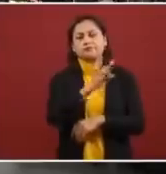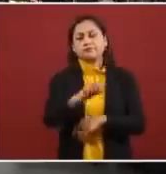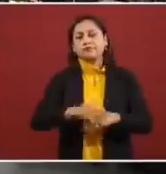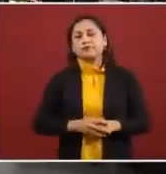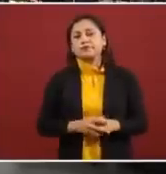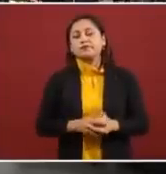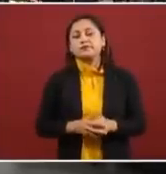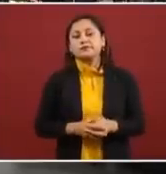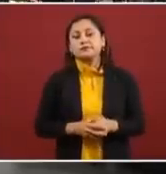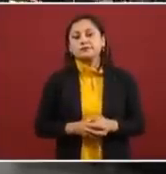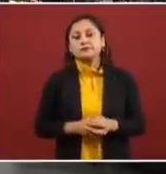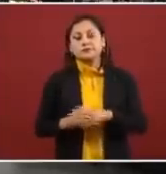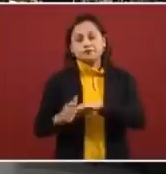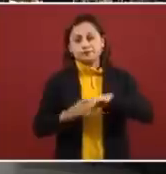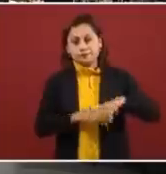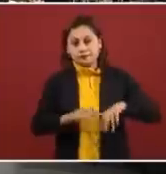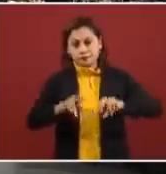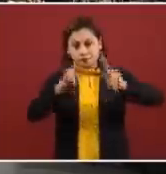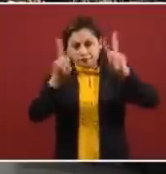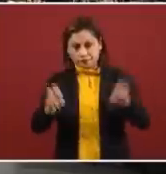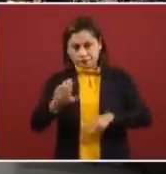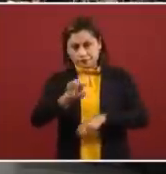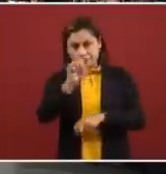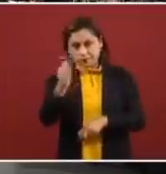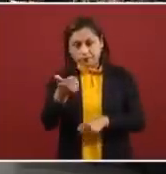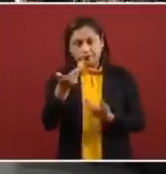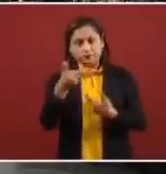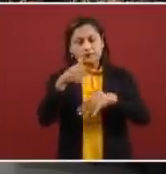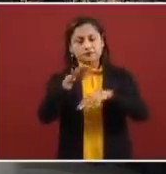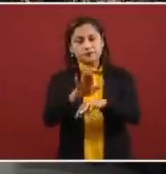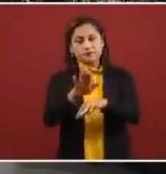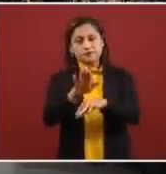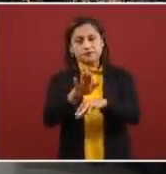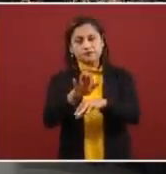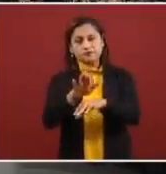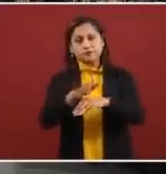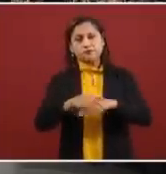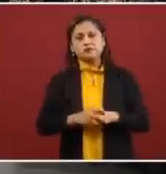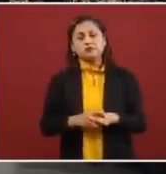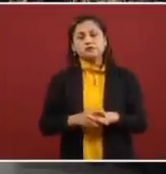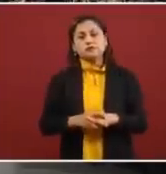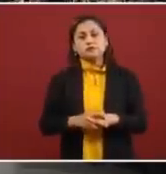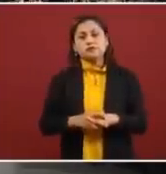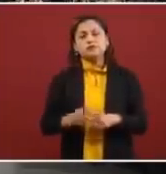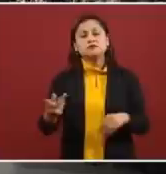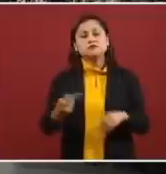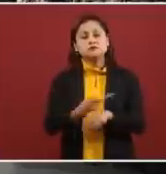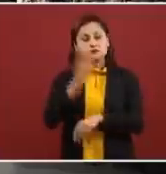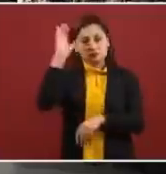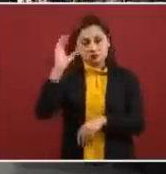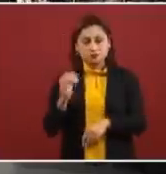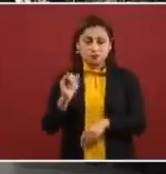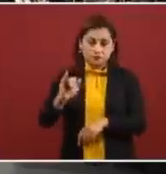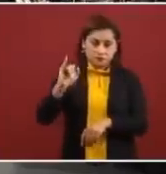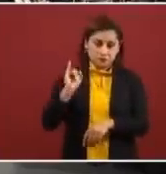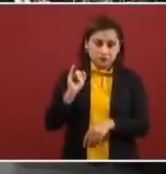en otro tema presidente si me lo permite con relación a lo que ocurrió en culiacán este jueves negro